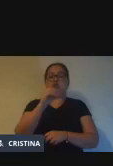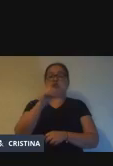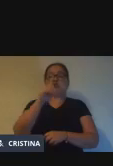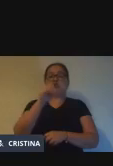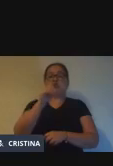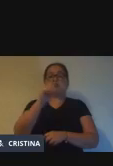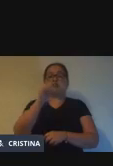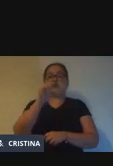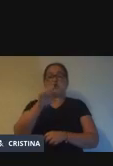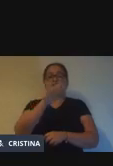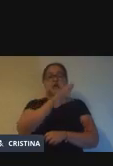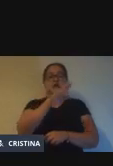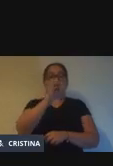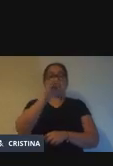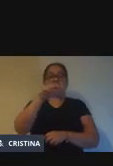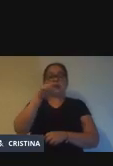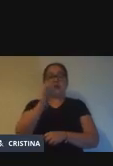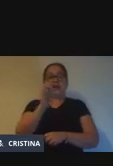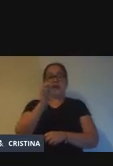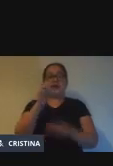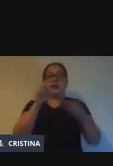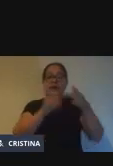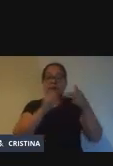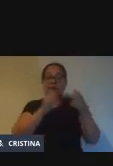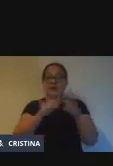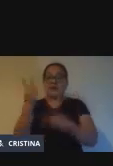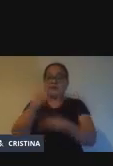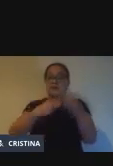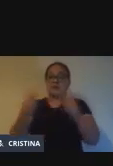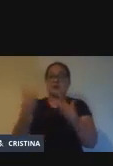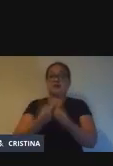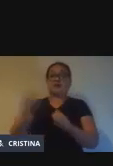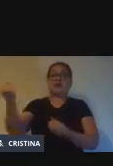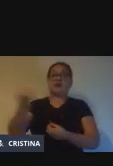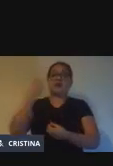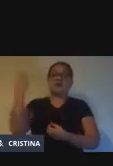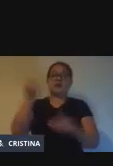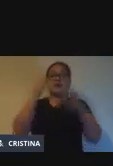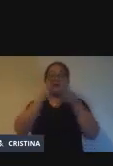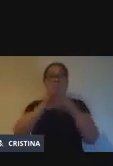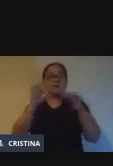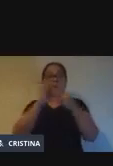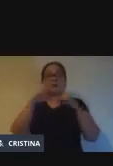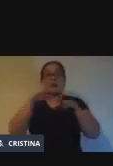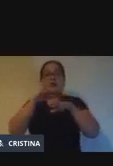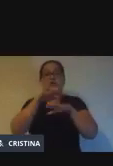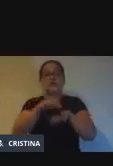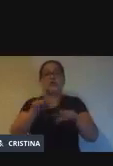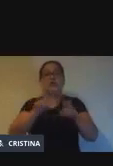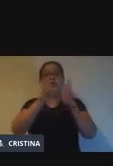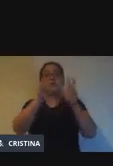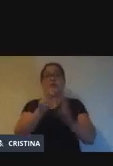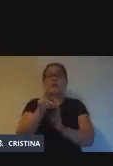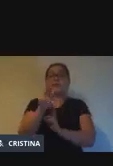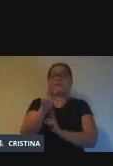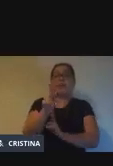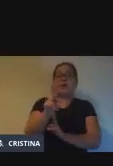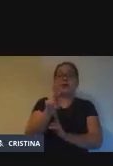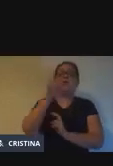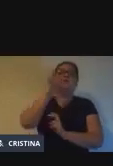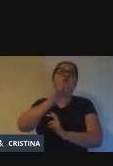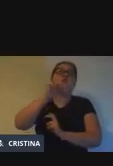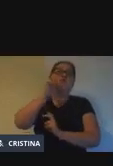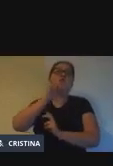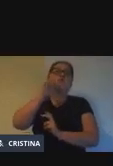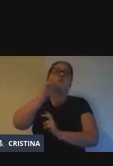René. Ella estará impartiendo una charla sobre los ciclos de la mujer. Tendremos